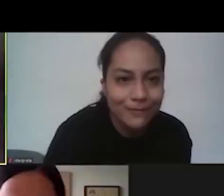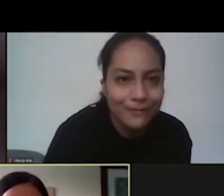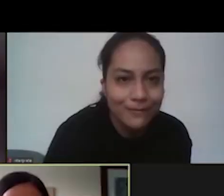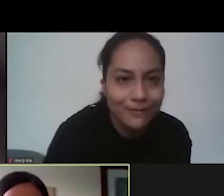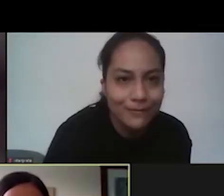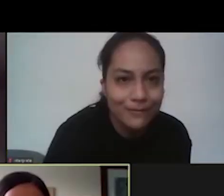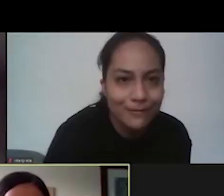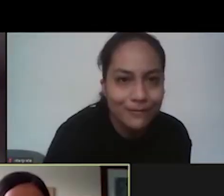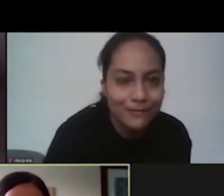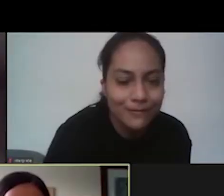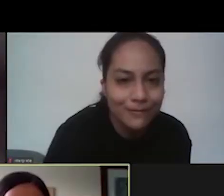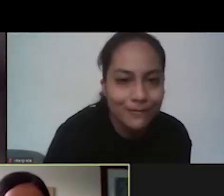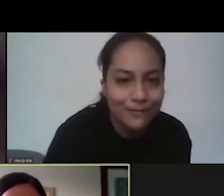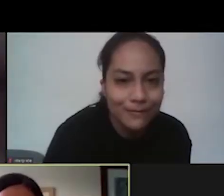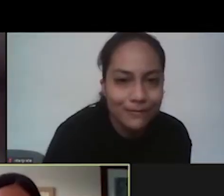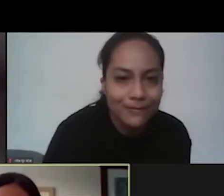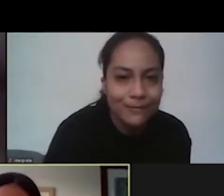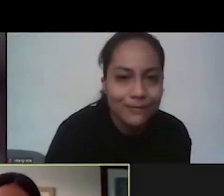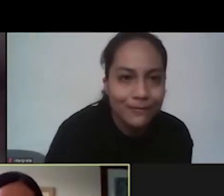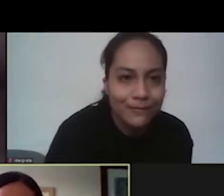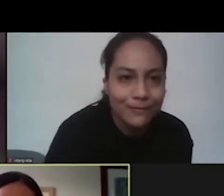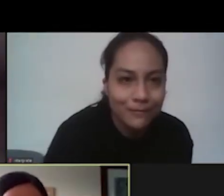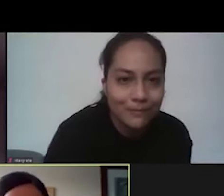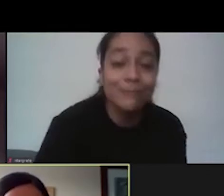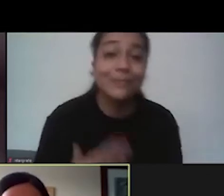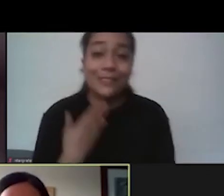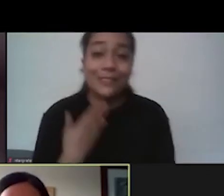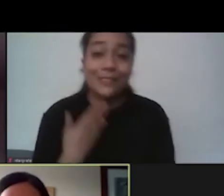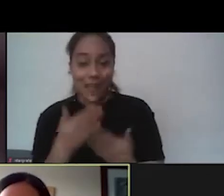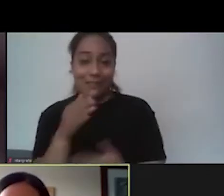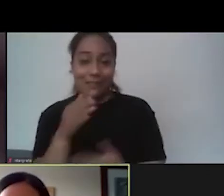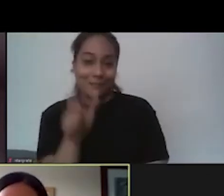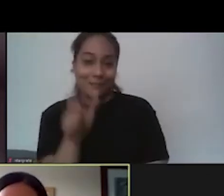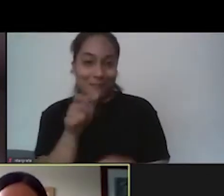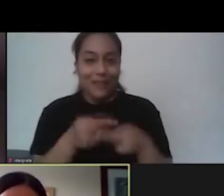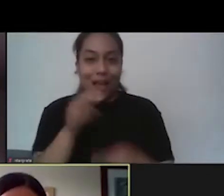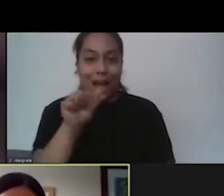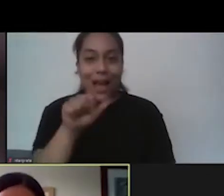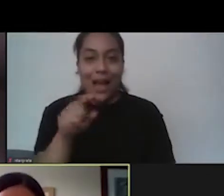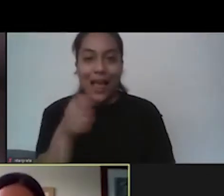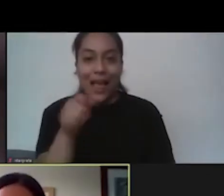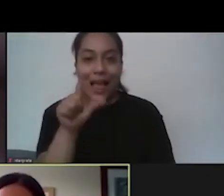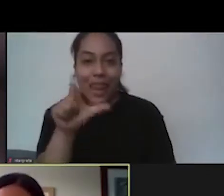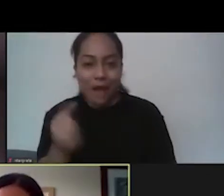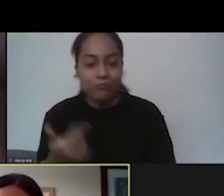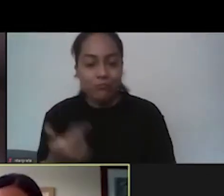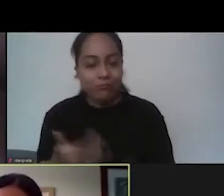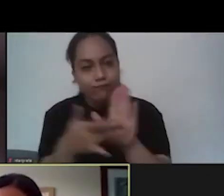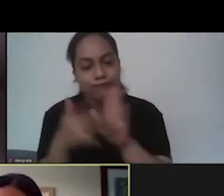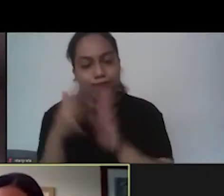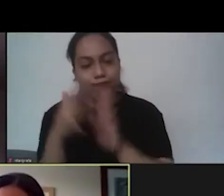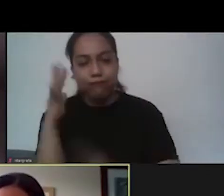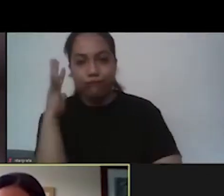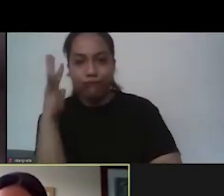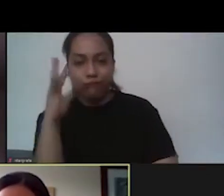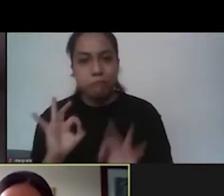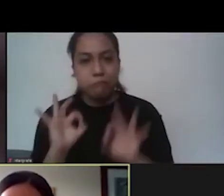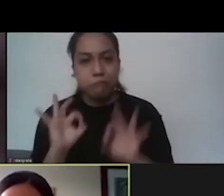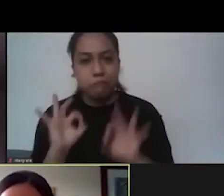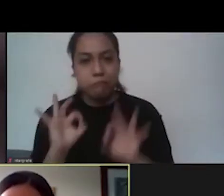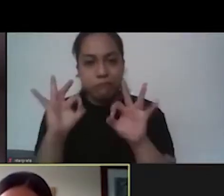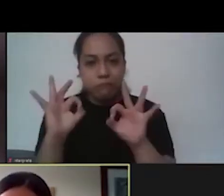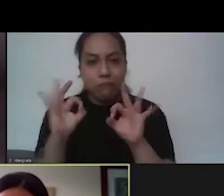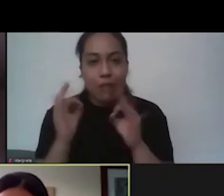Bueno, Ángela, pues muchas gracias por esta presentación. Voy a permitirme